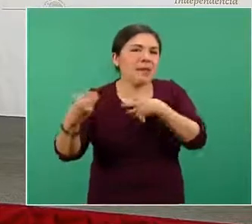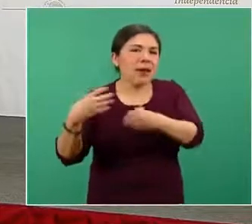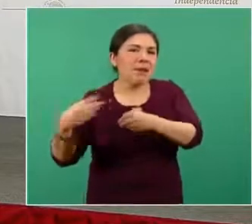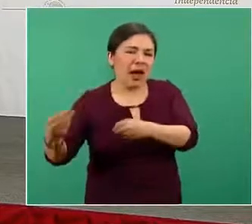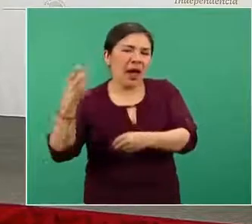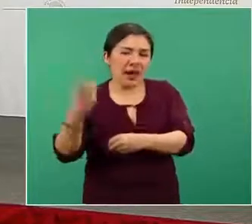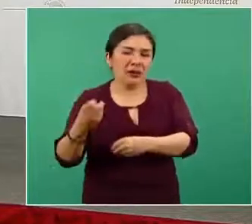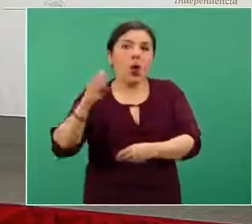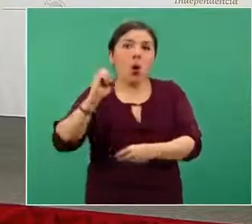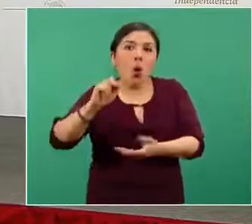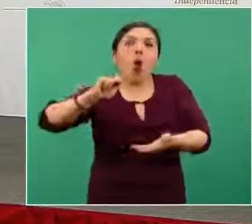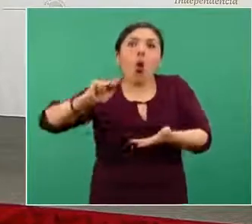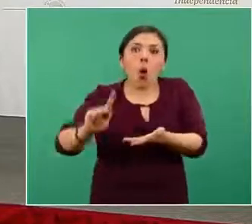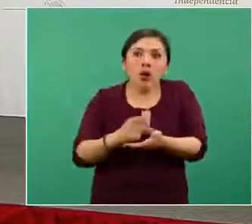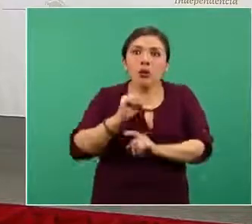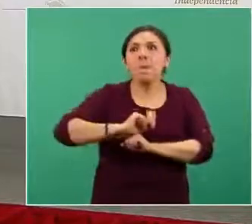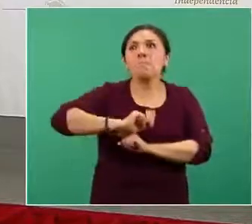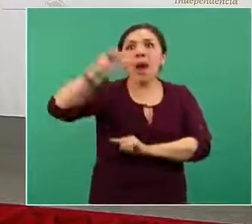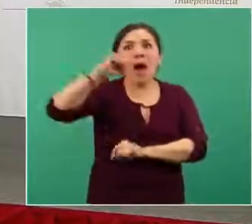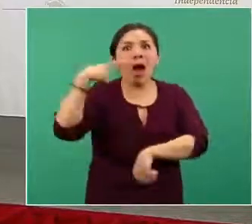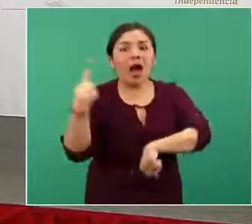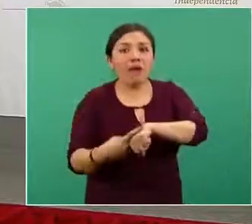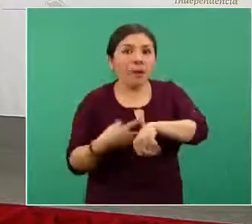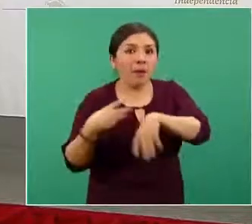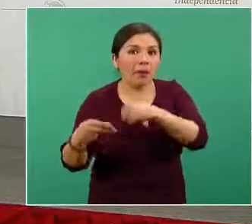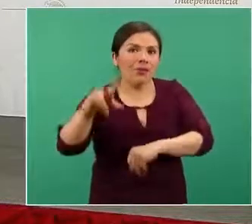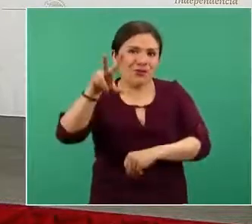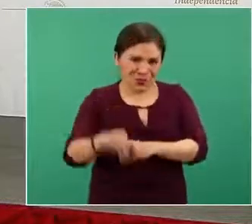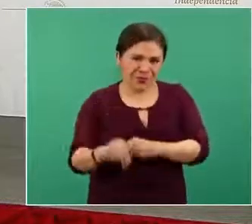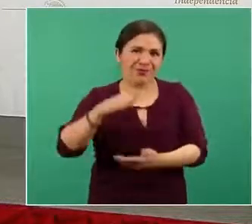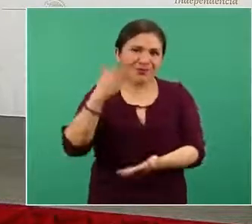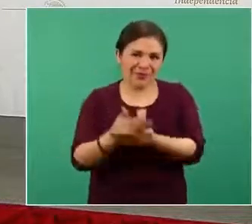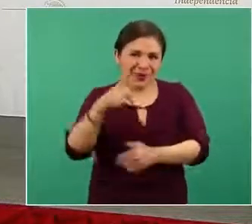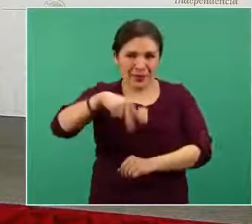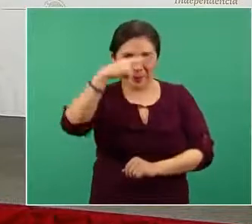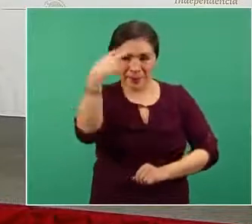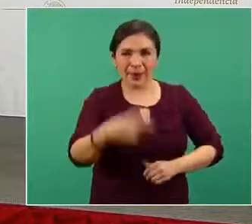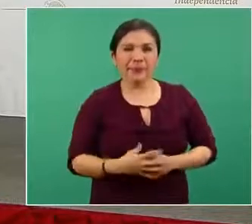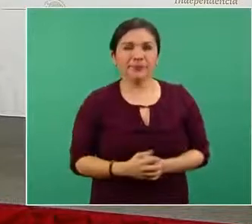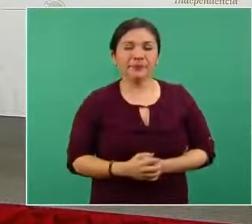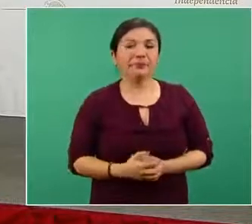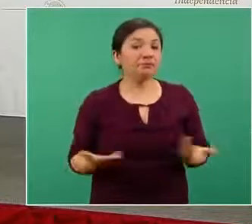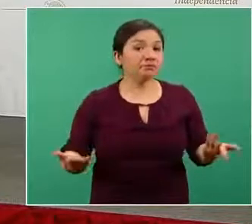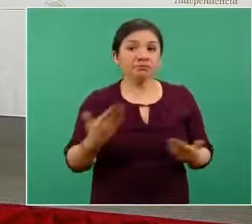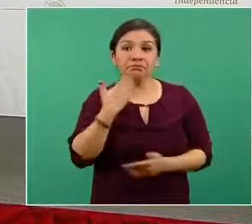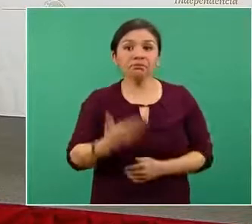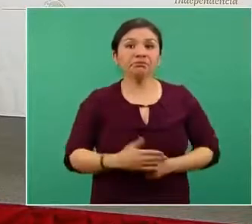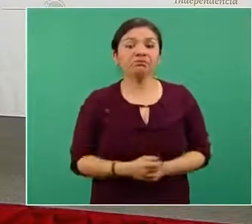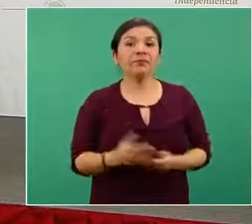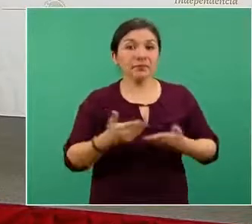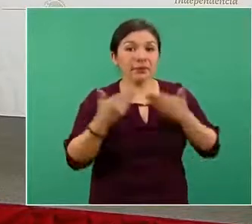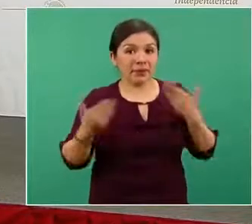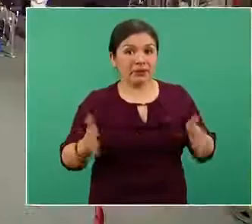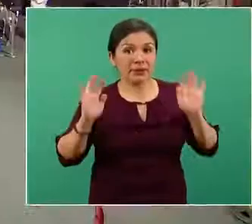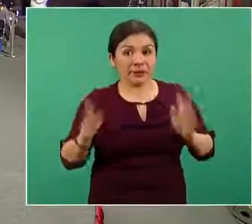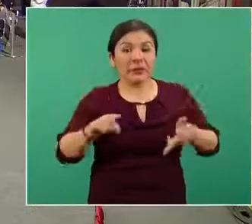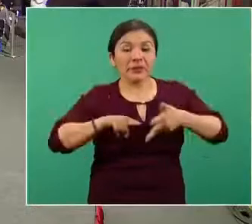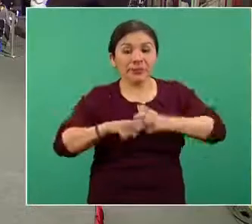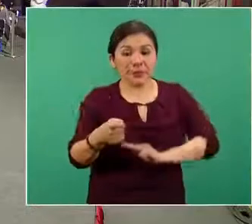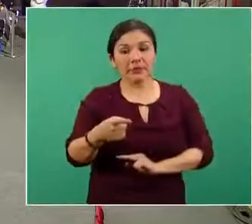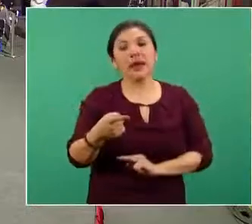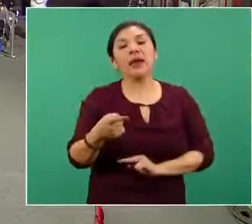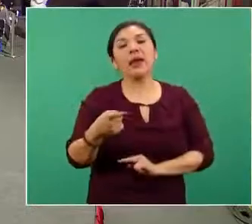transmisión y la reactivación de la epidemia de COVID en México. Muy bien, vamos entonces a